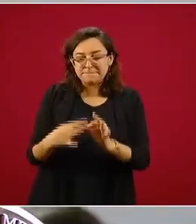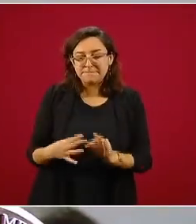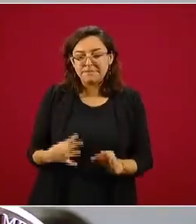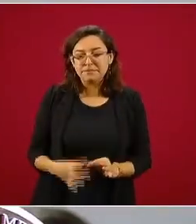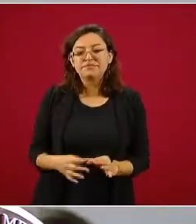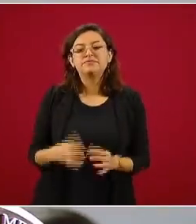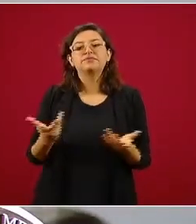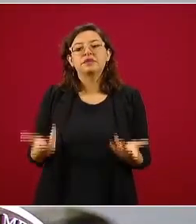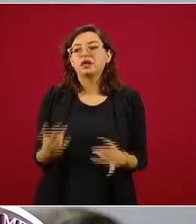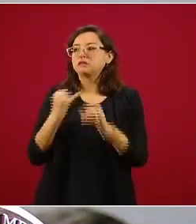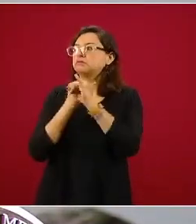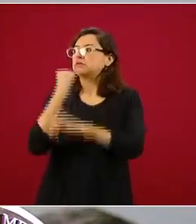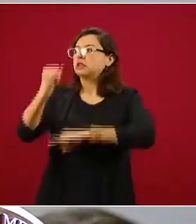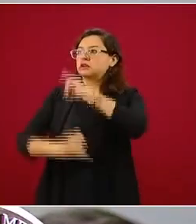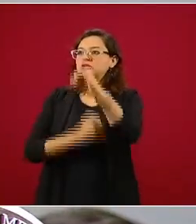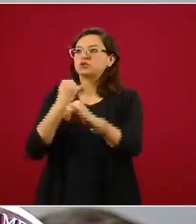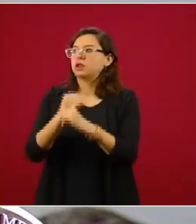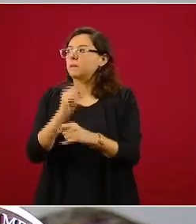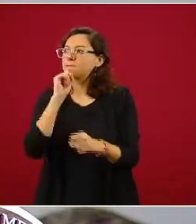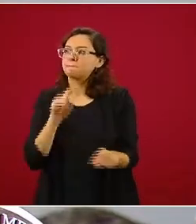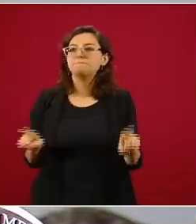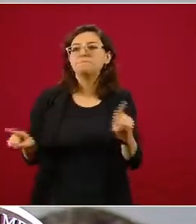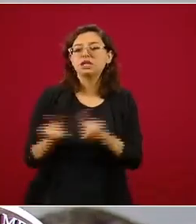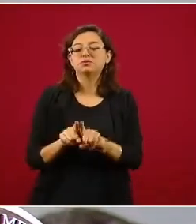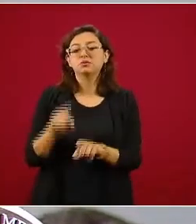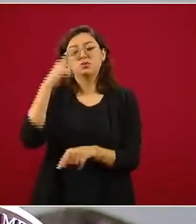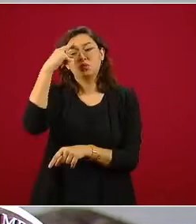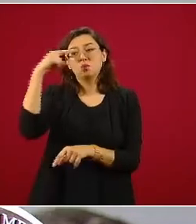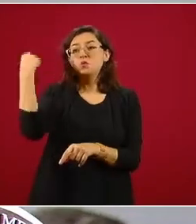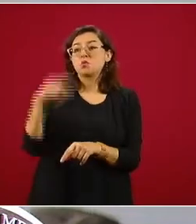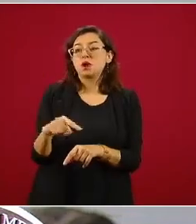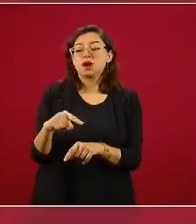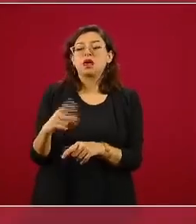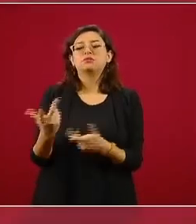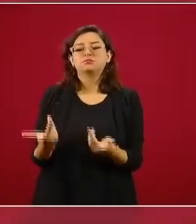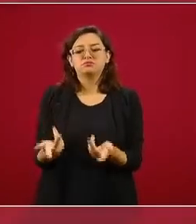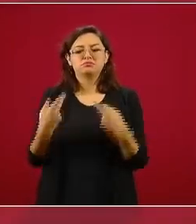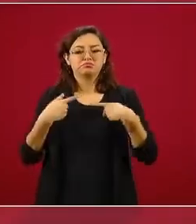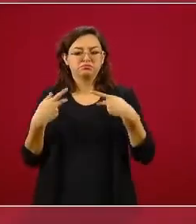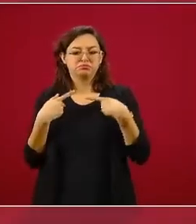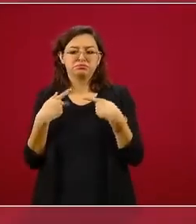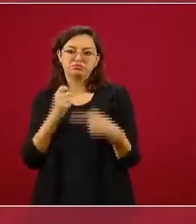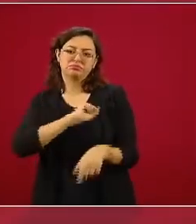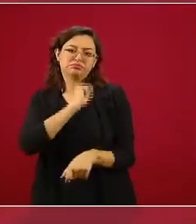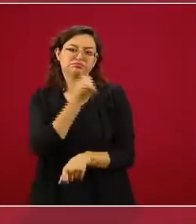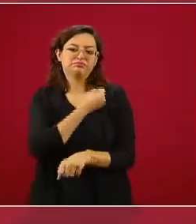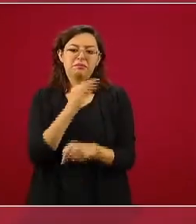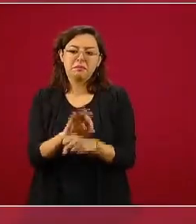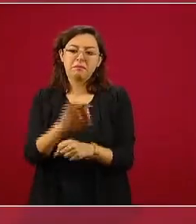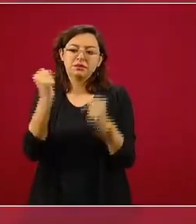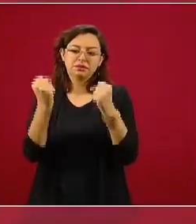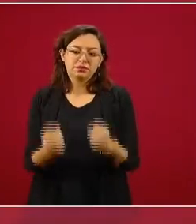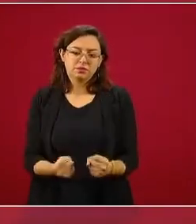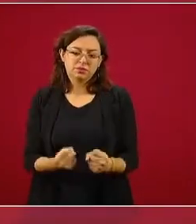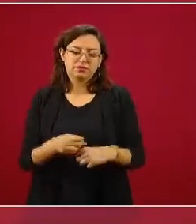mejores prácticas internacionales para garantizar la seguridad sanitaria, es